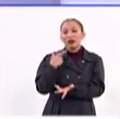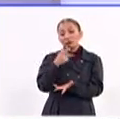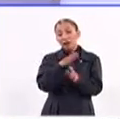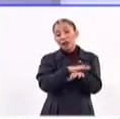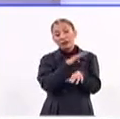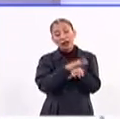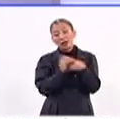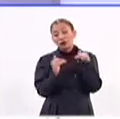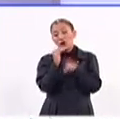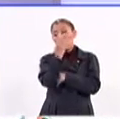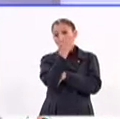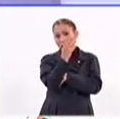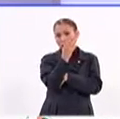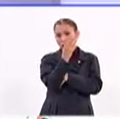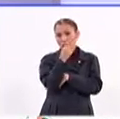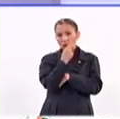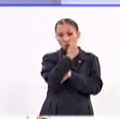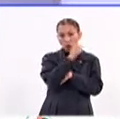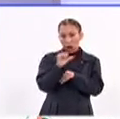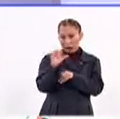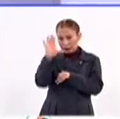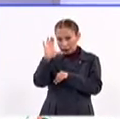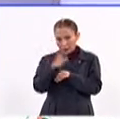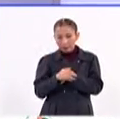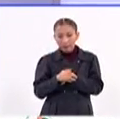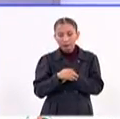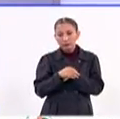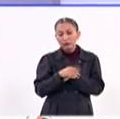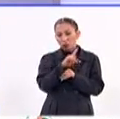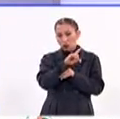un promedio por arriba de 4, es de 1 a 5.